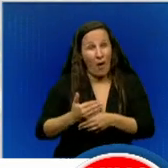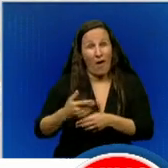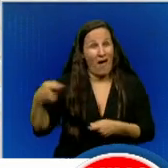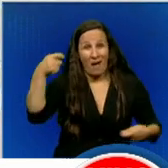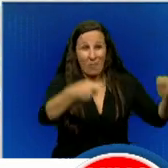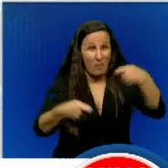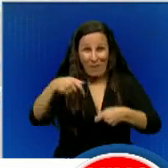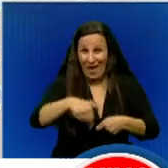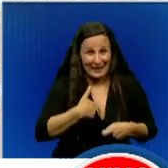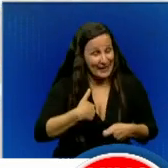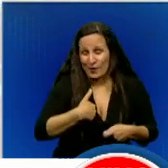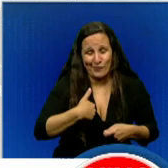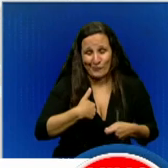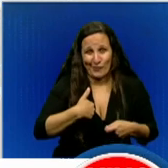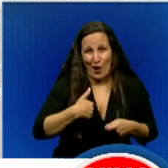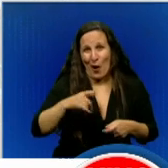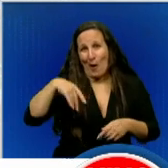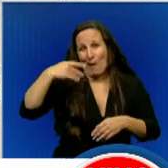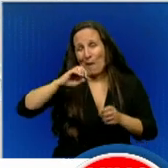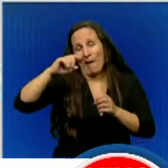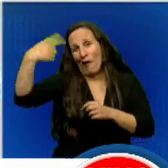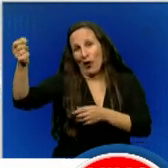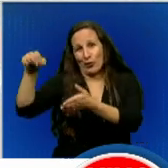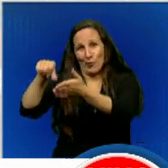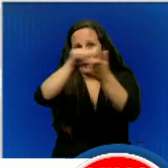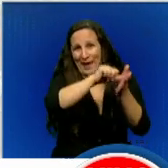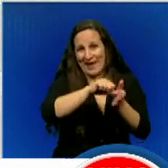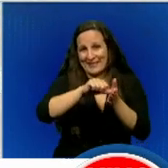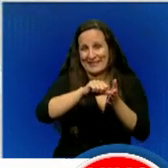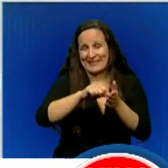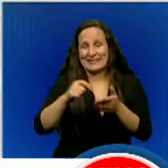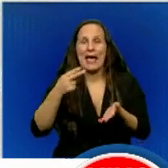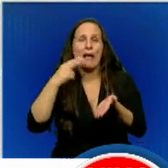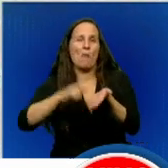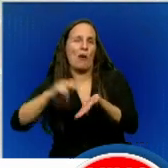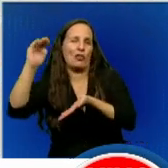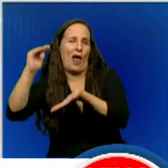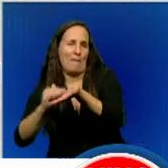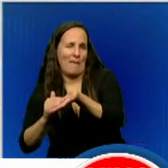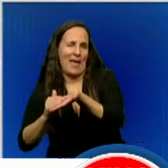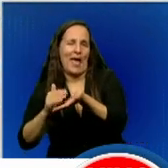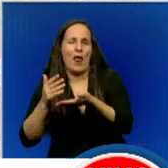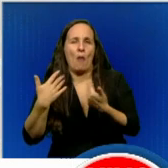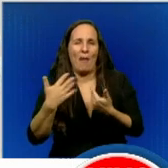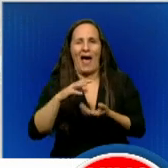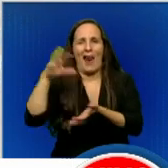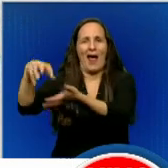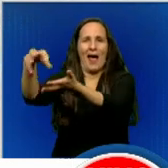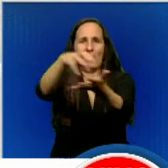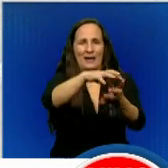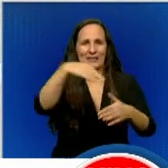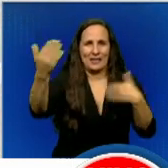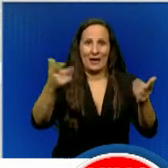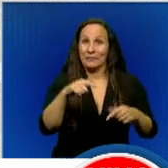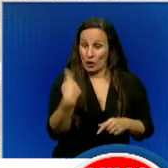la van a recibir con los brazos abiertos ofreciendo regímenes tributarios mucho más amigables somos la